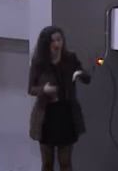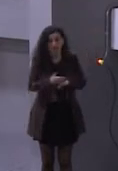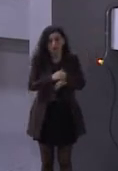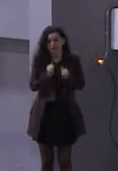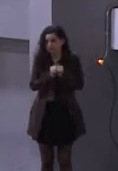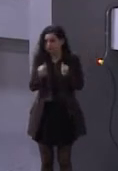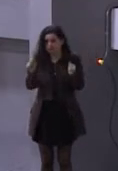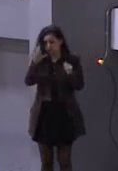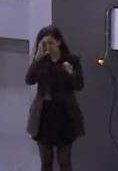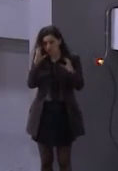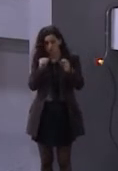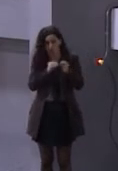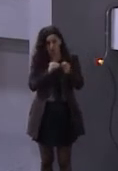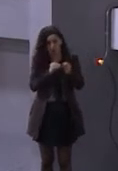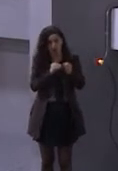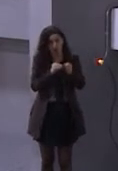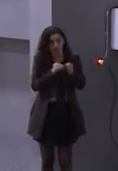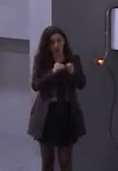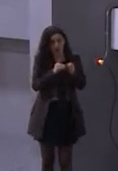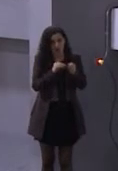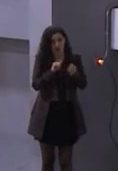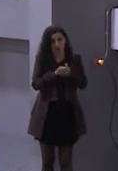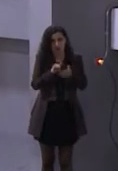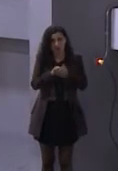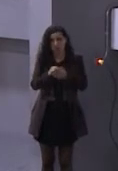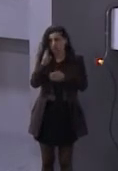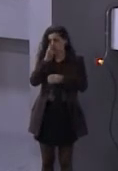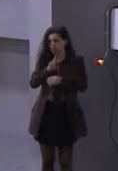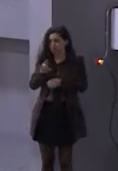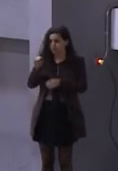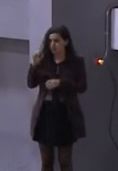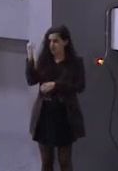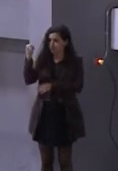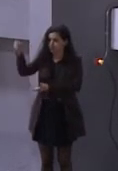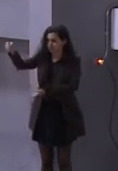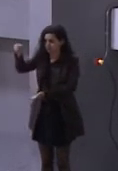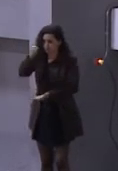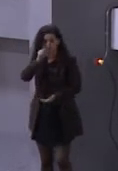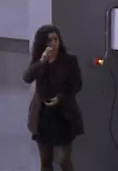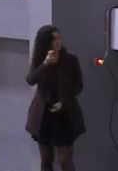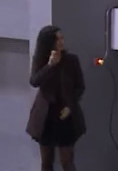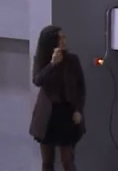esto es lo que es la transferencia de la Nación,